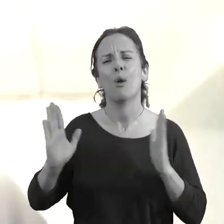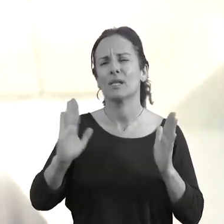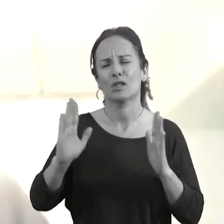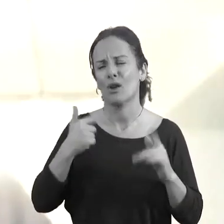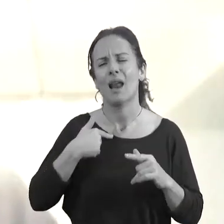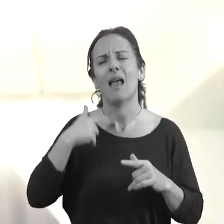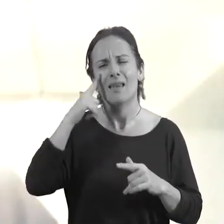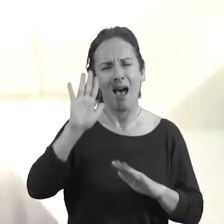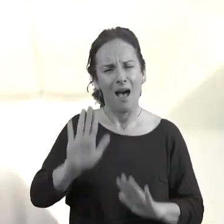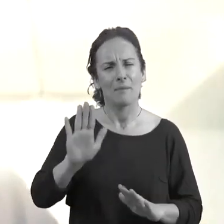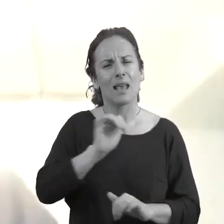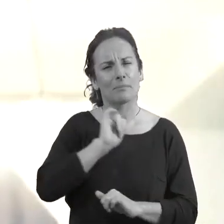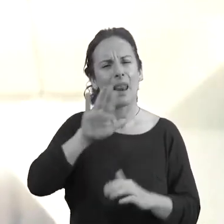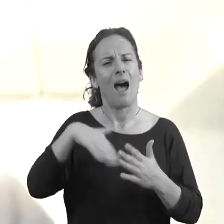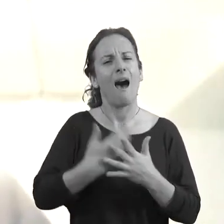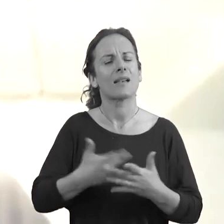me pasó, ¿no?